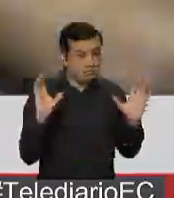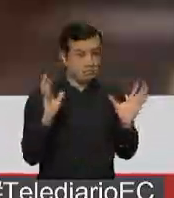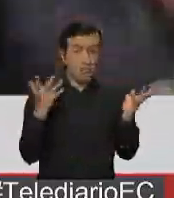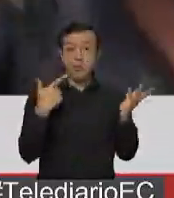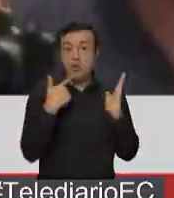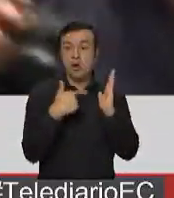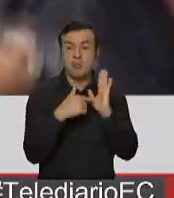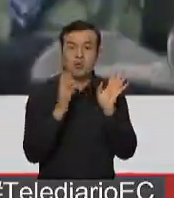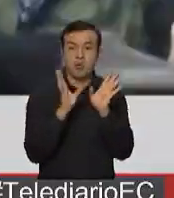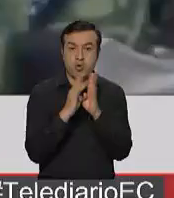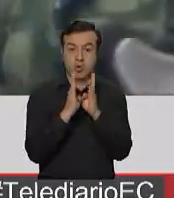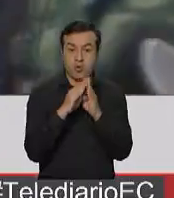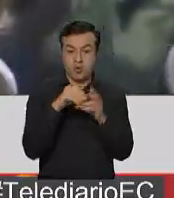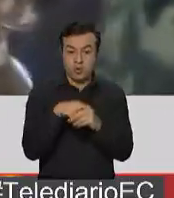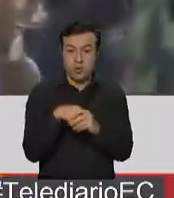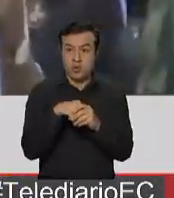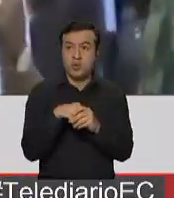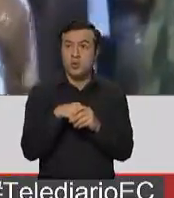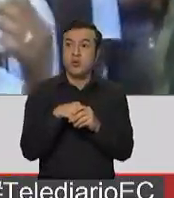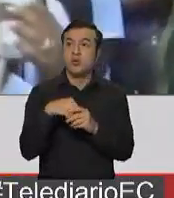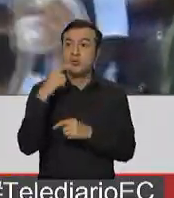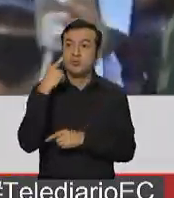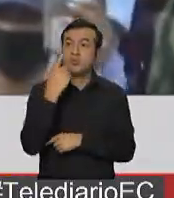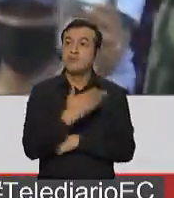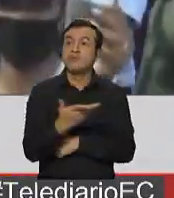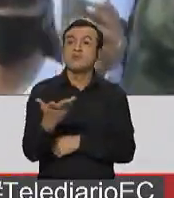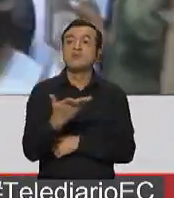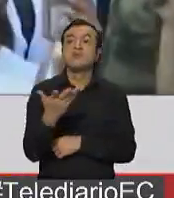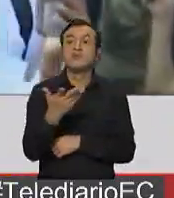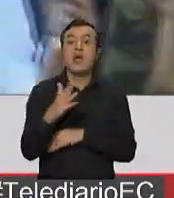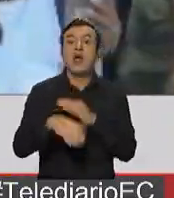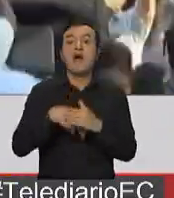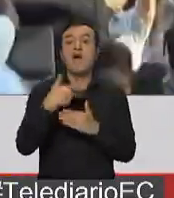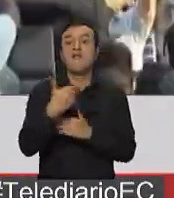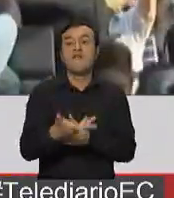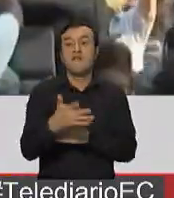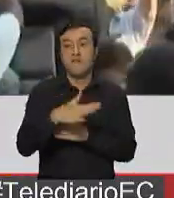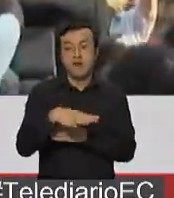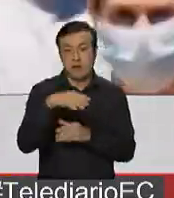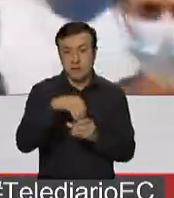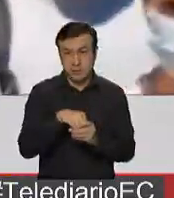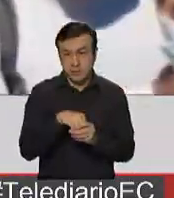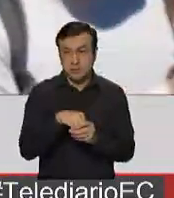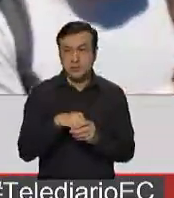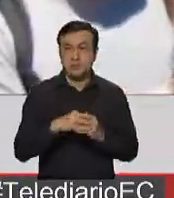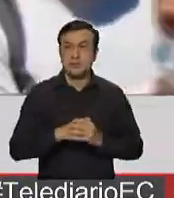como el Congreso, en el monumento a Lincoln, que terminaron en los exteriores de la Casa Blanca.